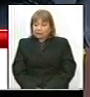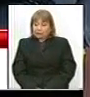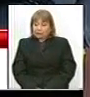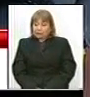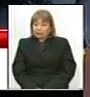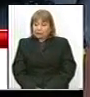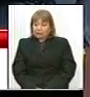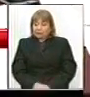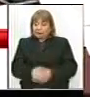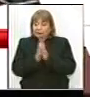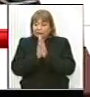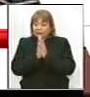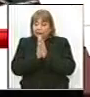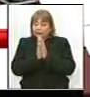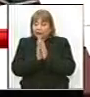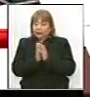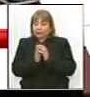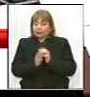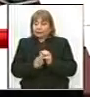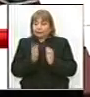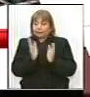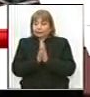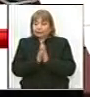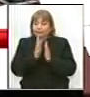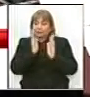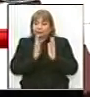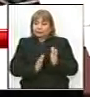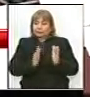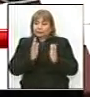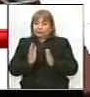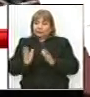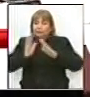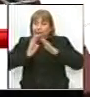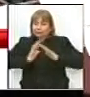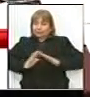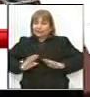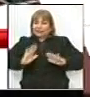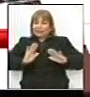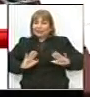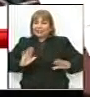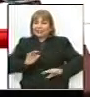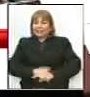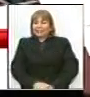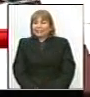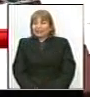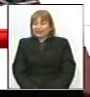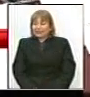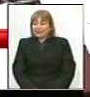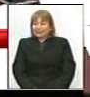y saber por favor invocó al orden la tranquilidad por favor